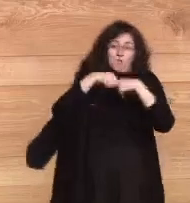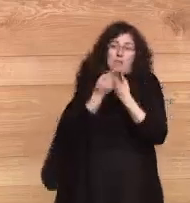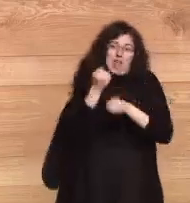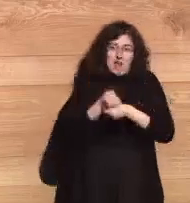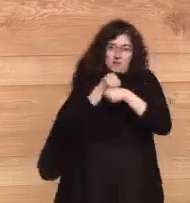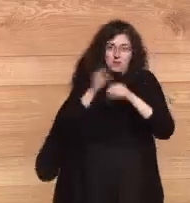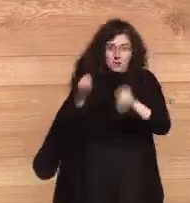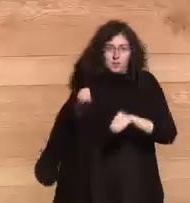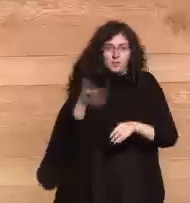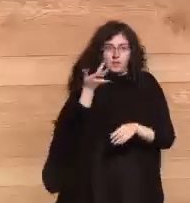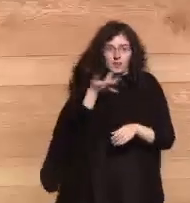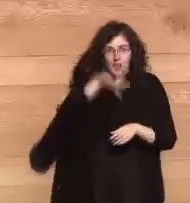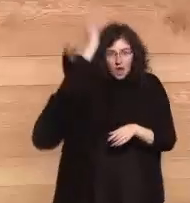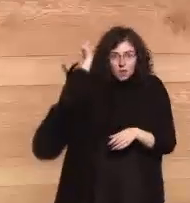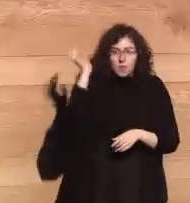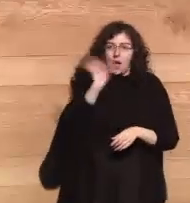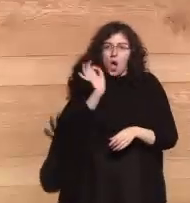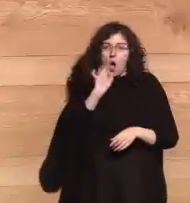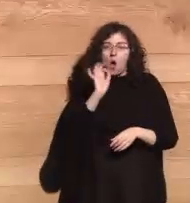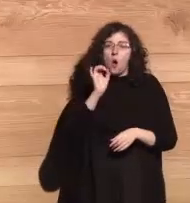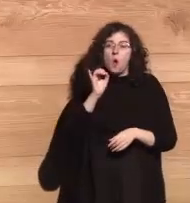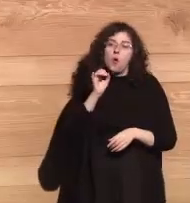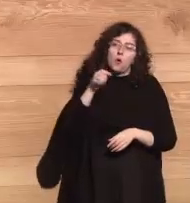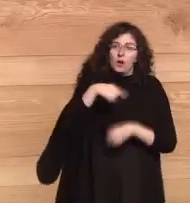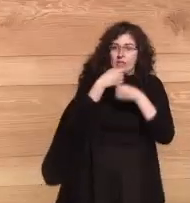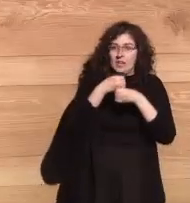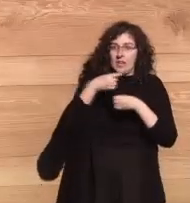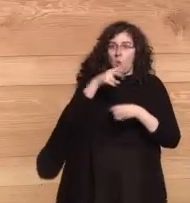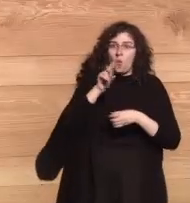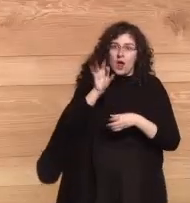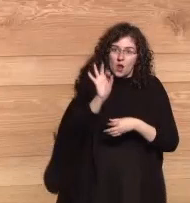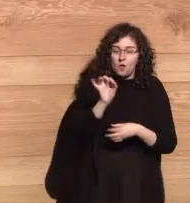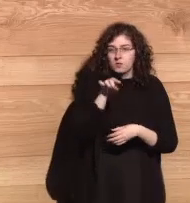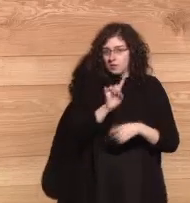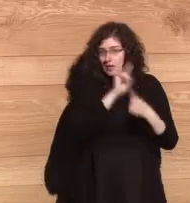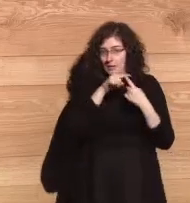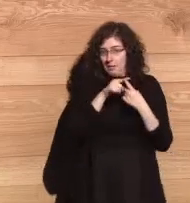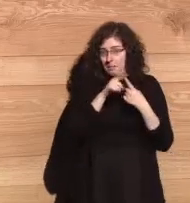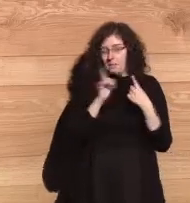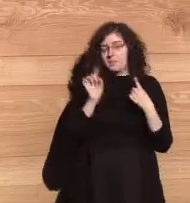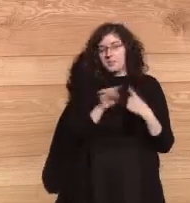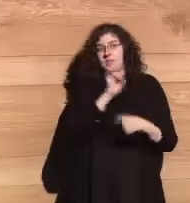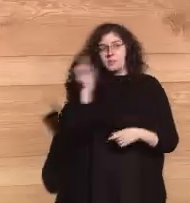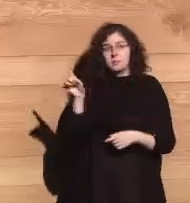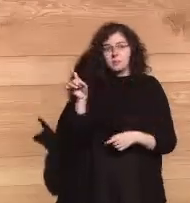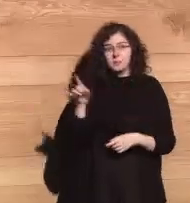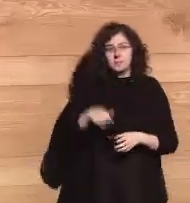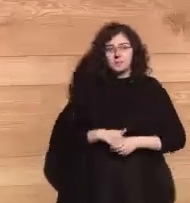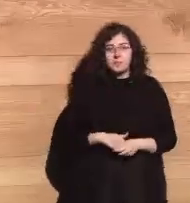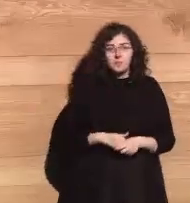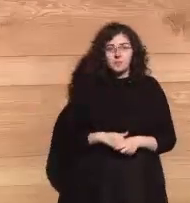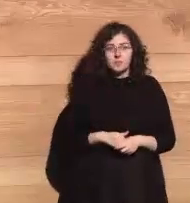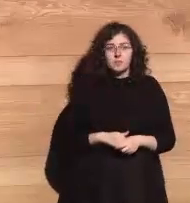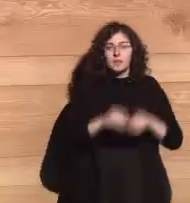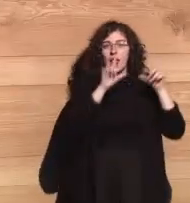¿Es la rubia o es el güero el que tenemos Aquí desde aquí? Es el güero. Yo no puse la foto de la Leica, rubia. en la galería